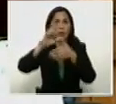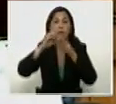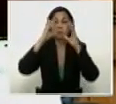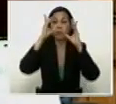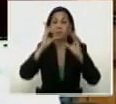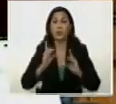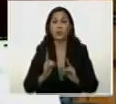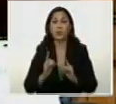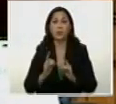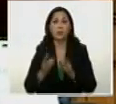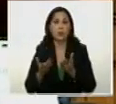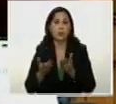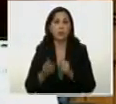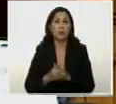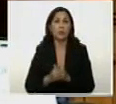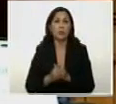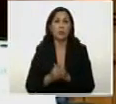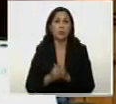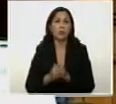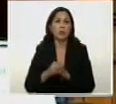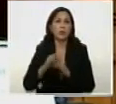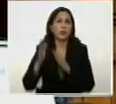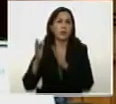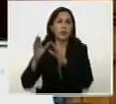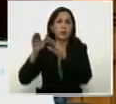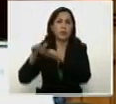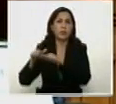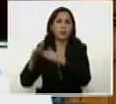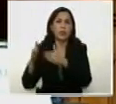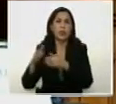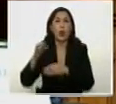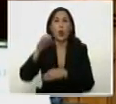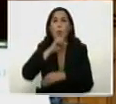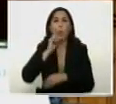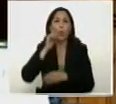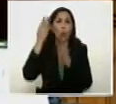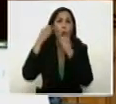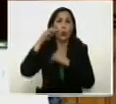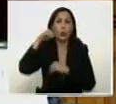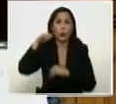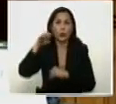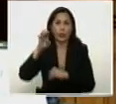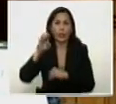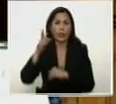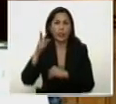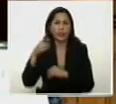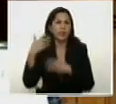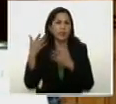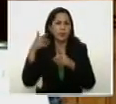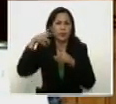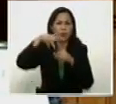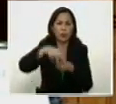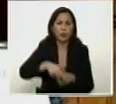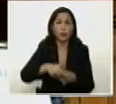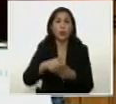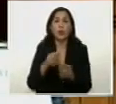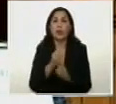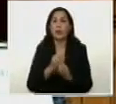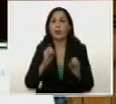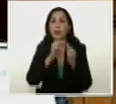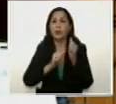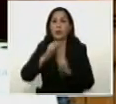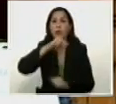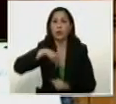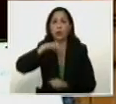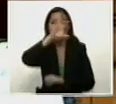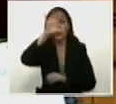decidido entronizar su derrotada y anacrónica doctrina Monroe, cuya pretensión es subyugar la independencia y soberanía de